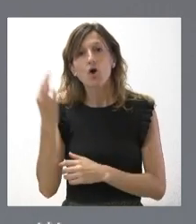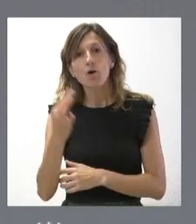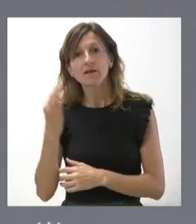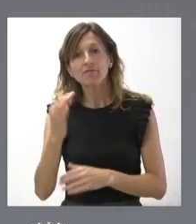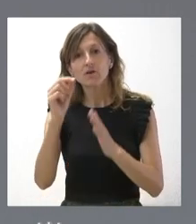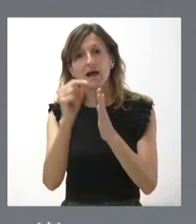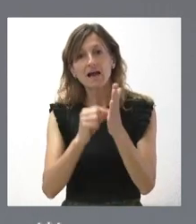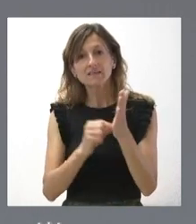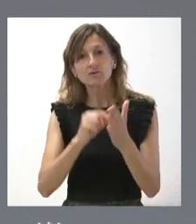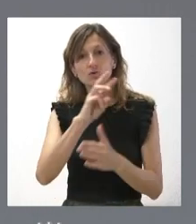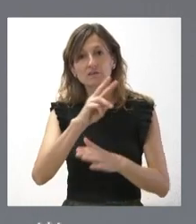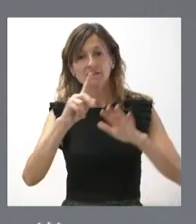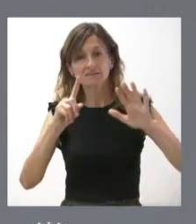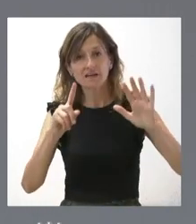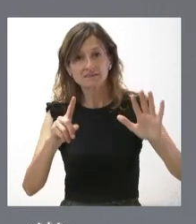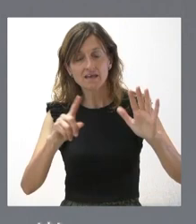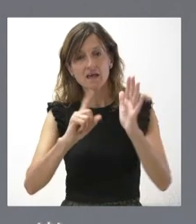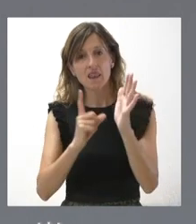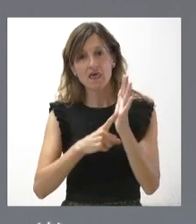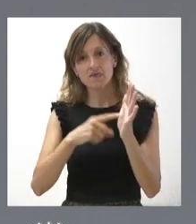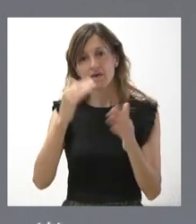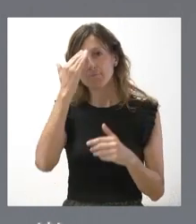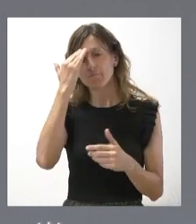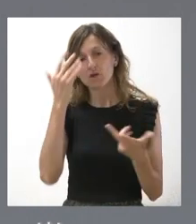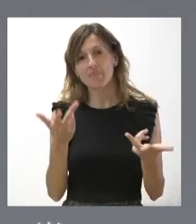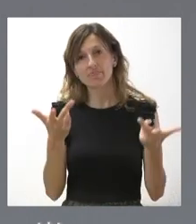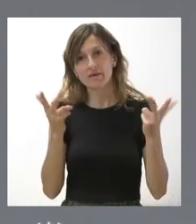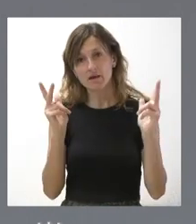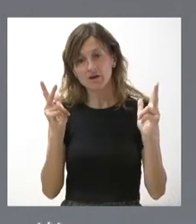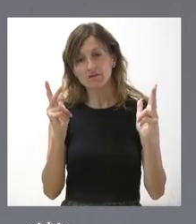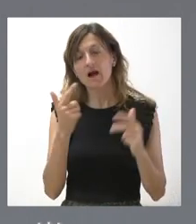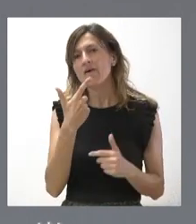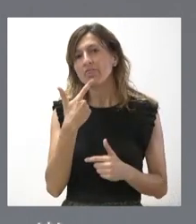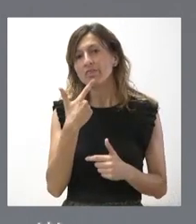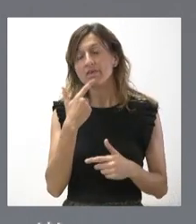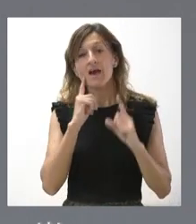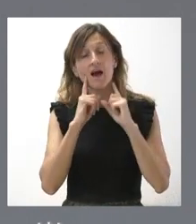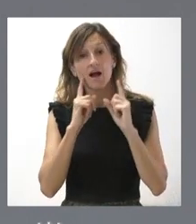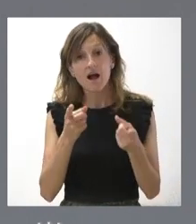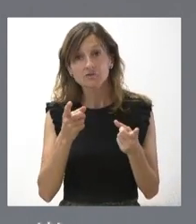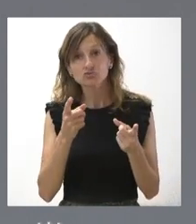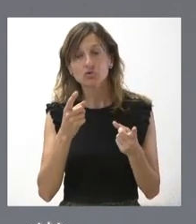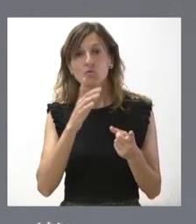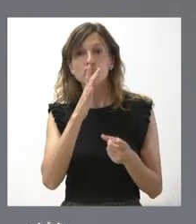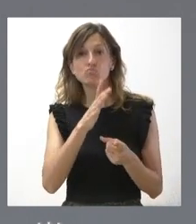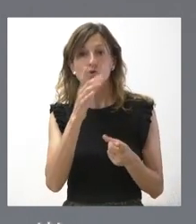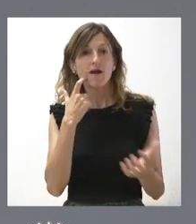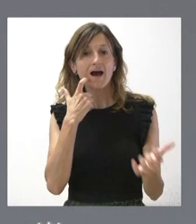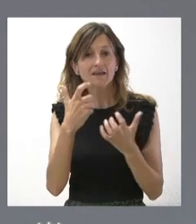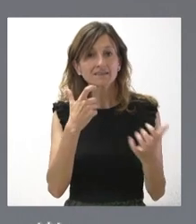artículo 36 de la Ley de la Memoria Democrática establece que en caso de que concurran razones